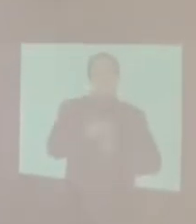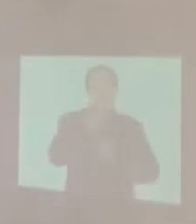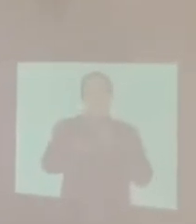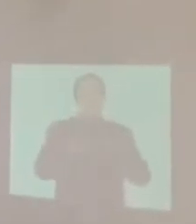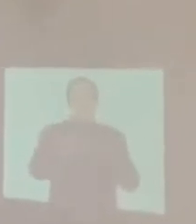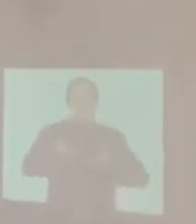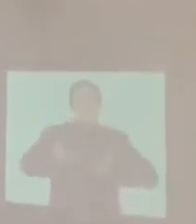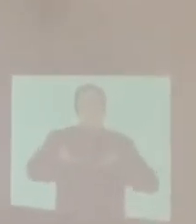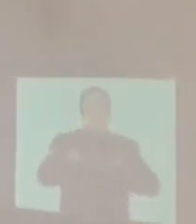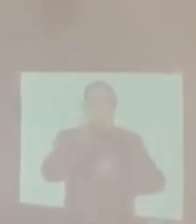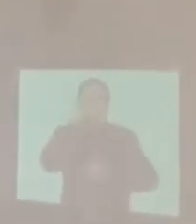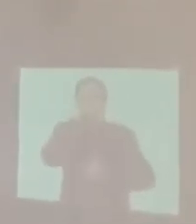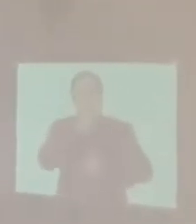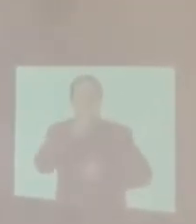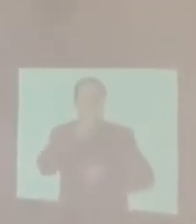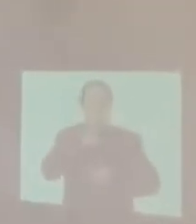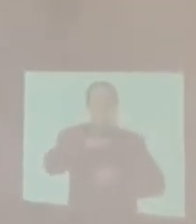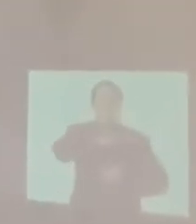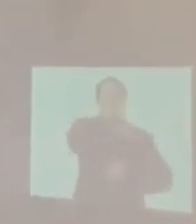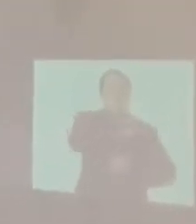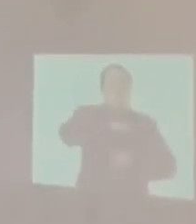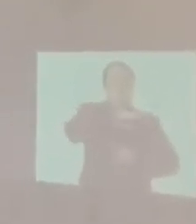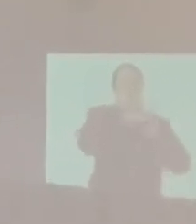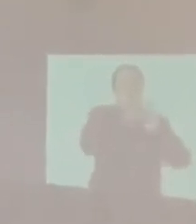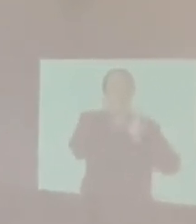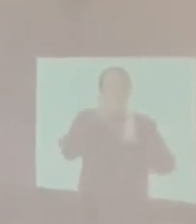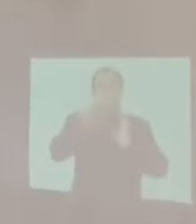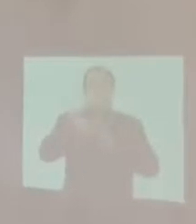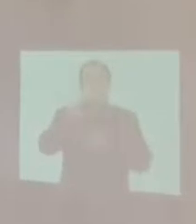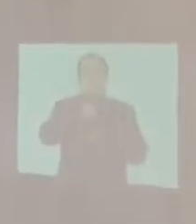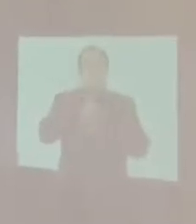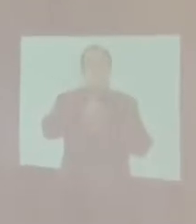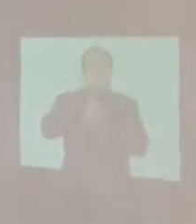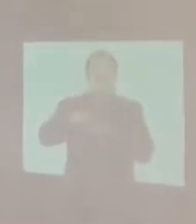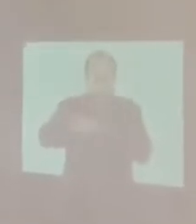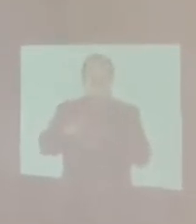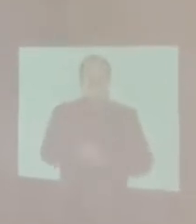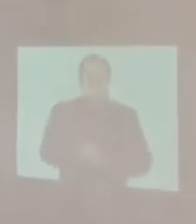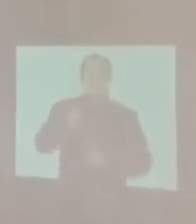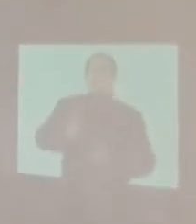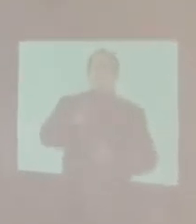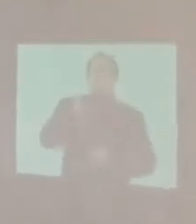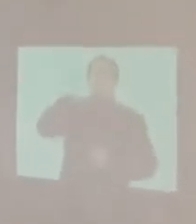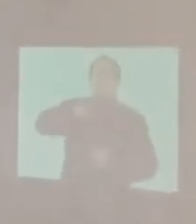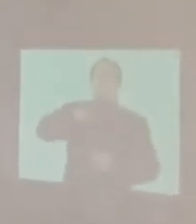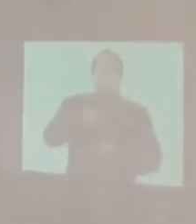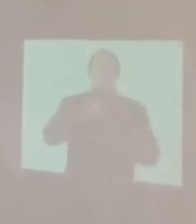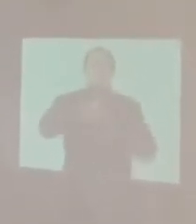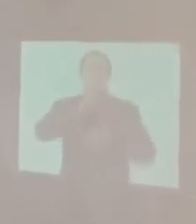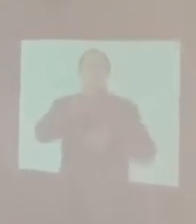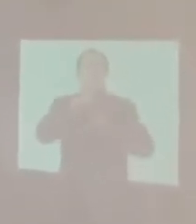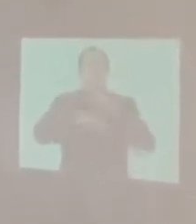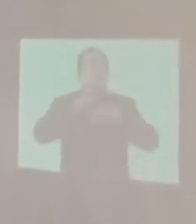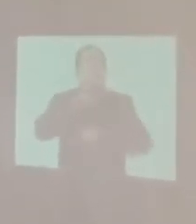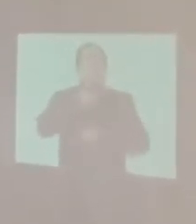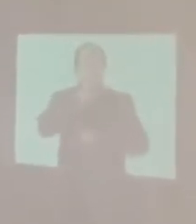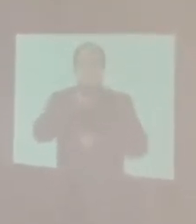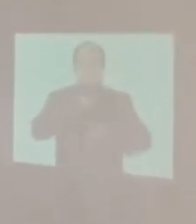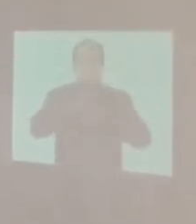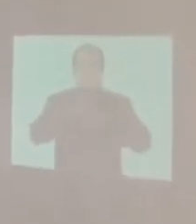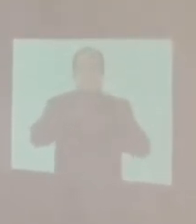iluminado, embellecido con murales y mantiene la ciudad limpia. Aprovecho aquí para agradecer a todas y todos